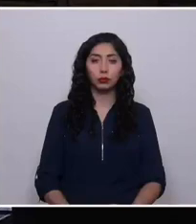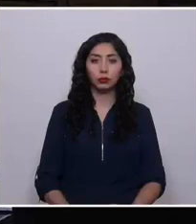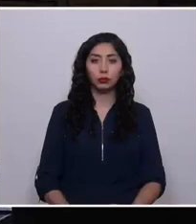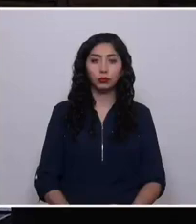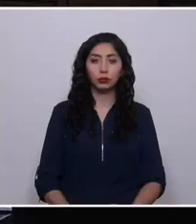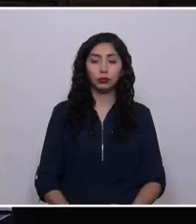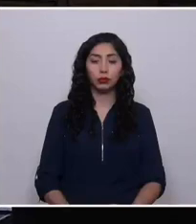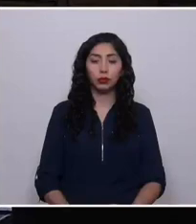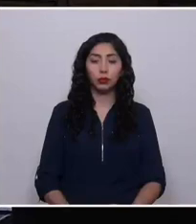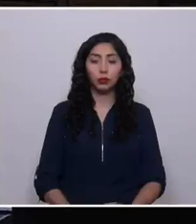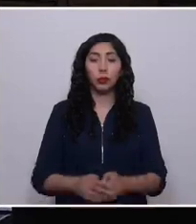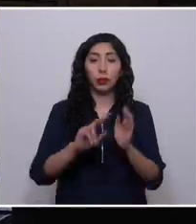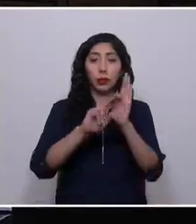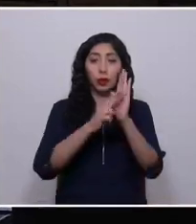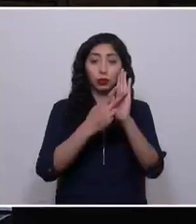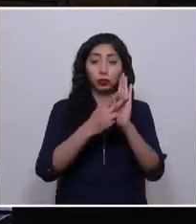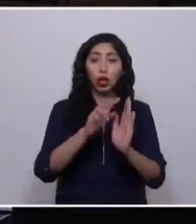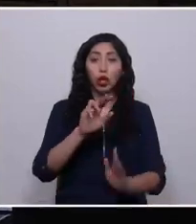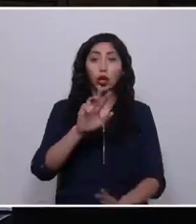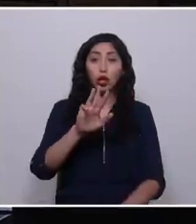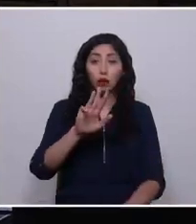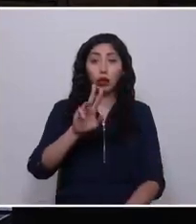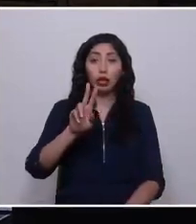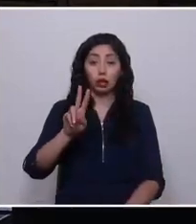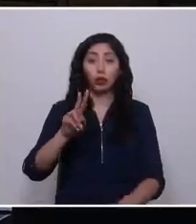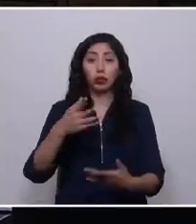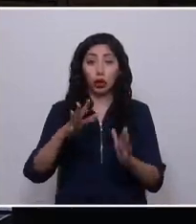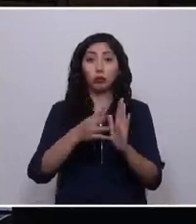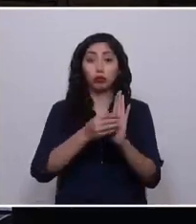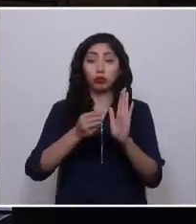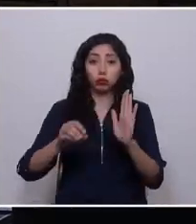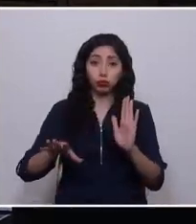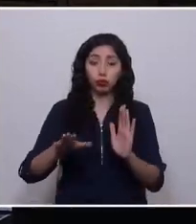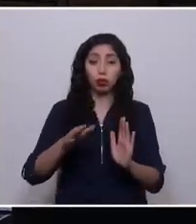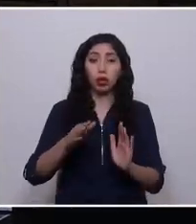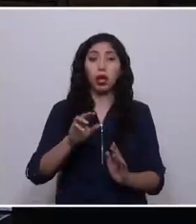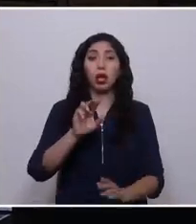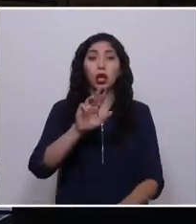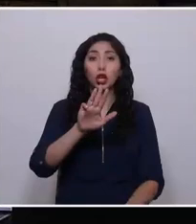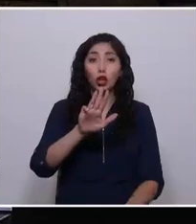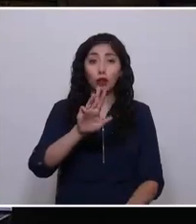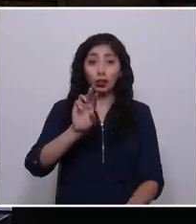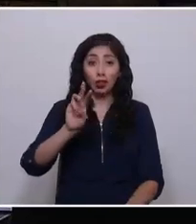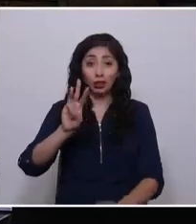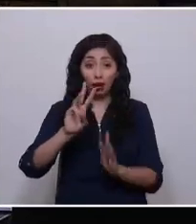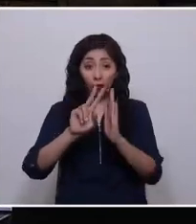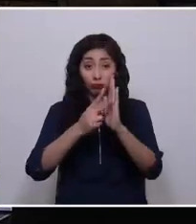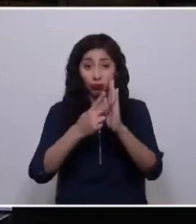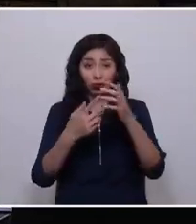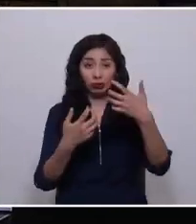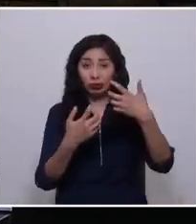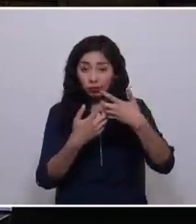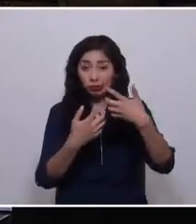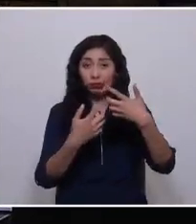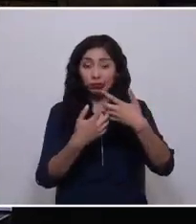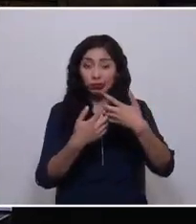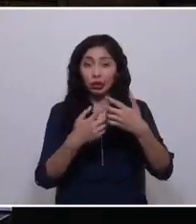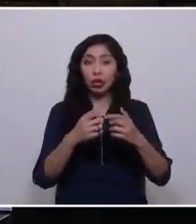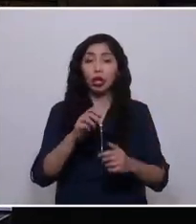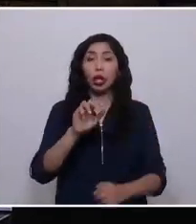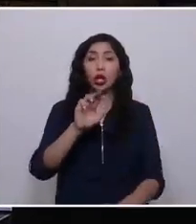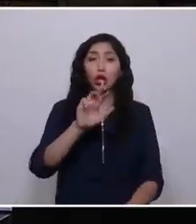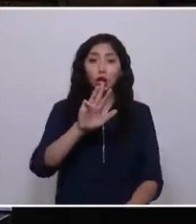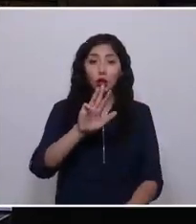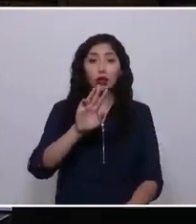La indicación número 92 había sido retirada, la indicación 93 es incompatible, la indicación número 94 también ha